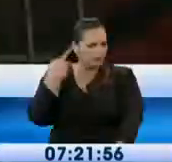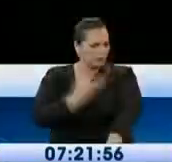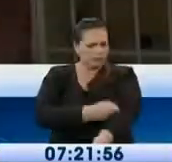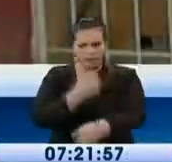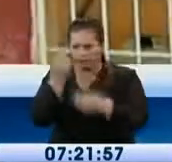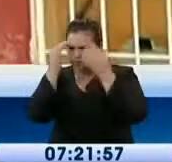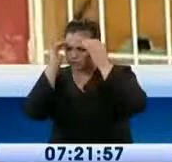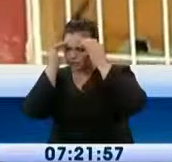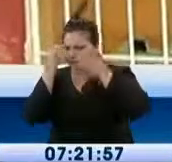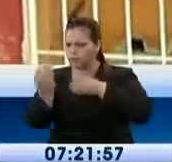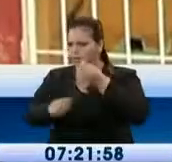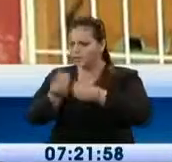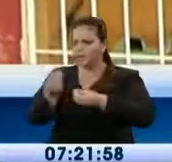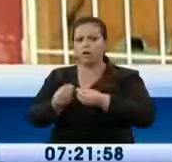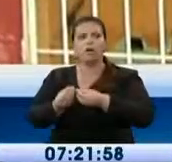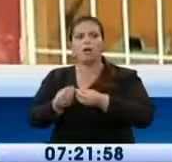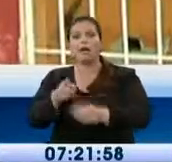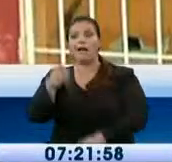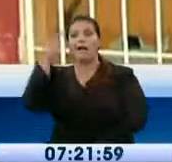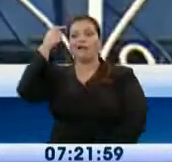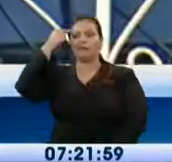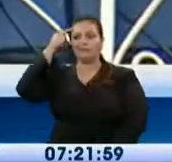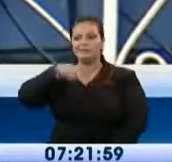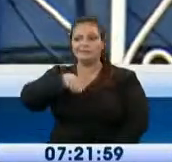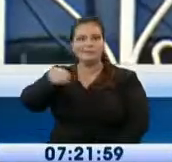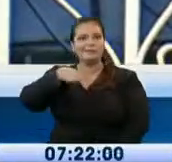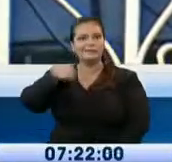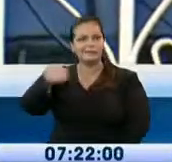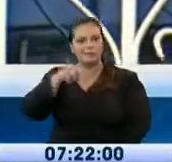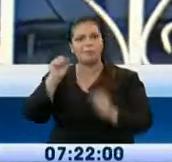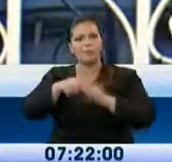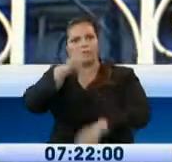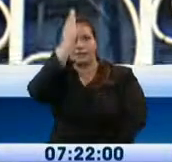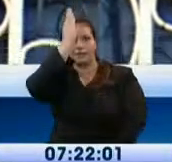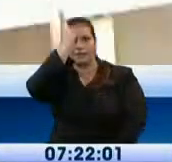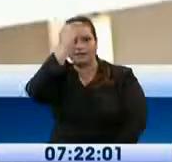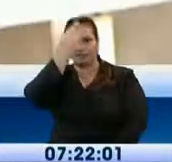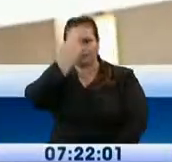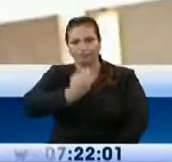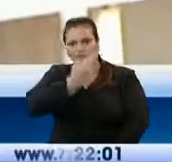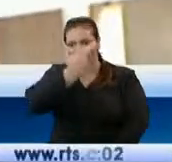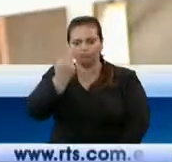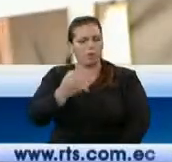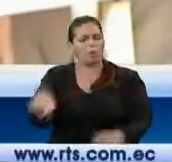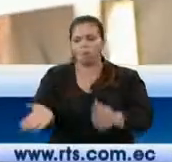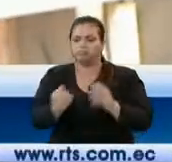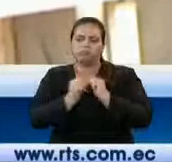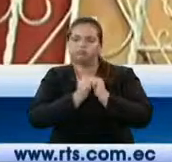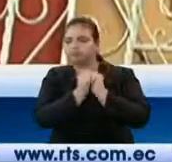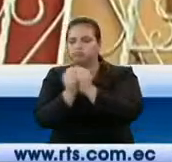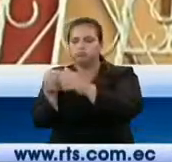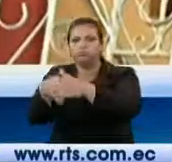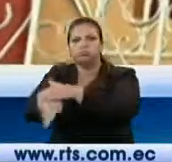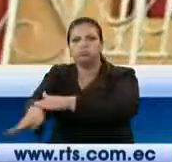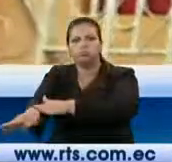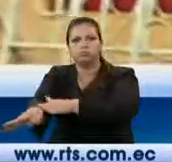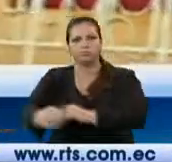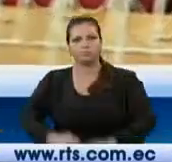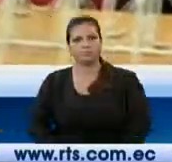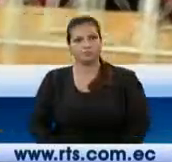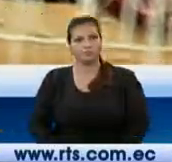150. Desde que ingresó no permitieron que lo vea hasta la mañana de este miércoles, cuando alguien corrió hasta el domicilio de los familiares